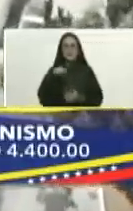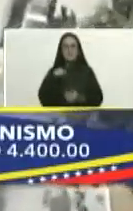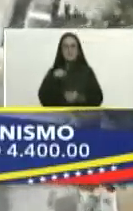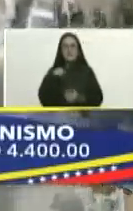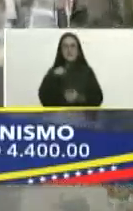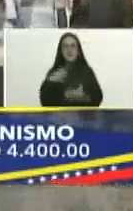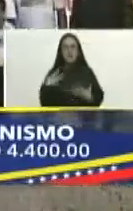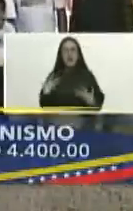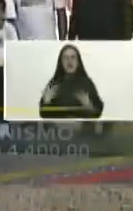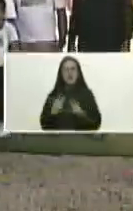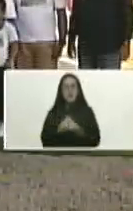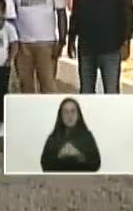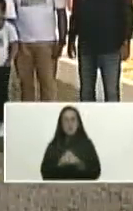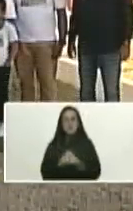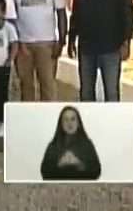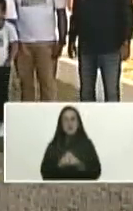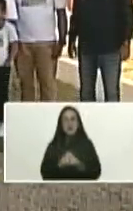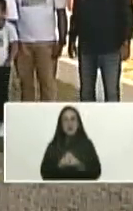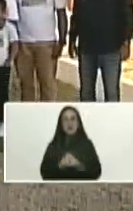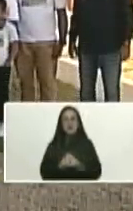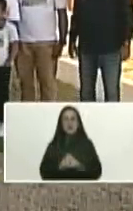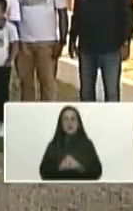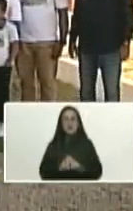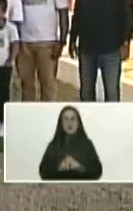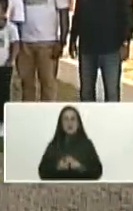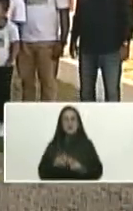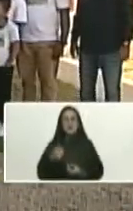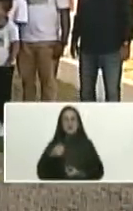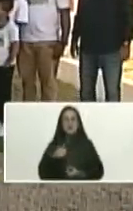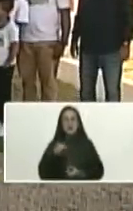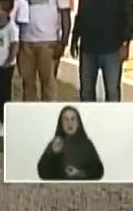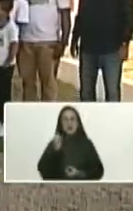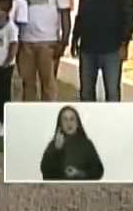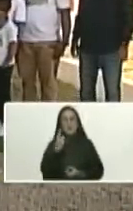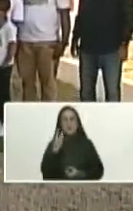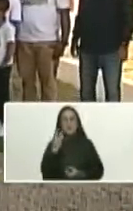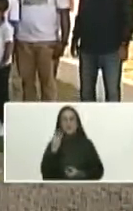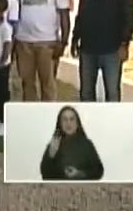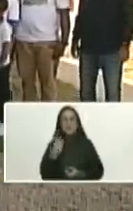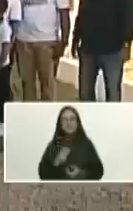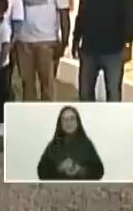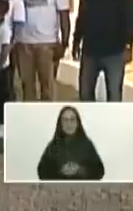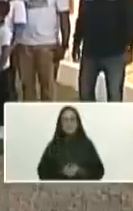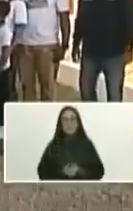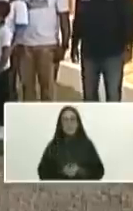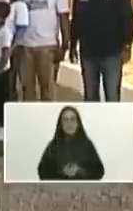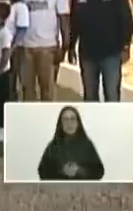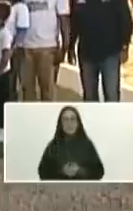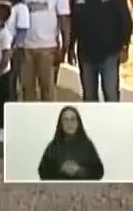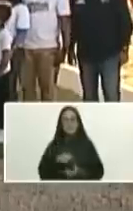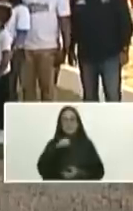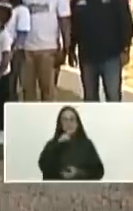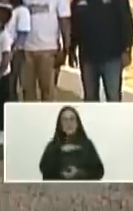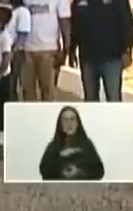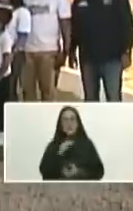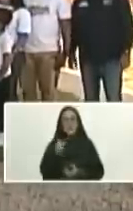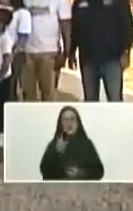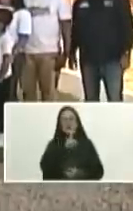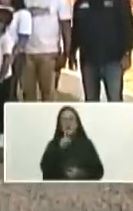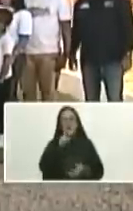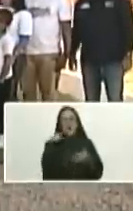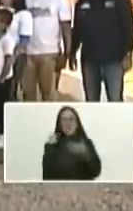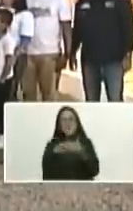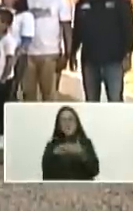van a acompañar a la cuenta de tres para develar este hito en su